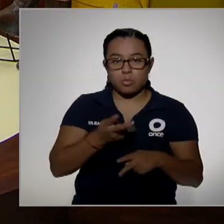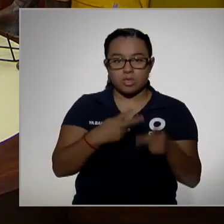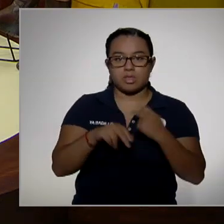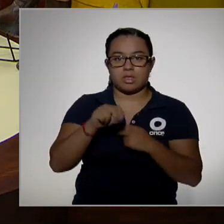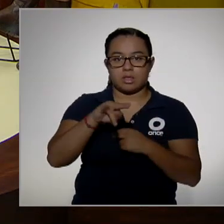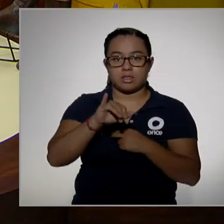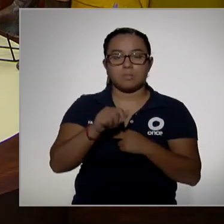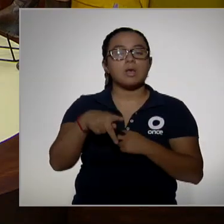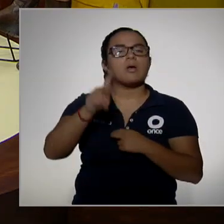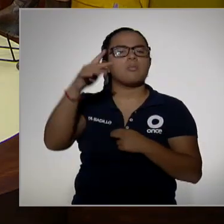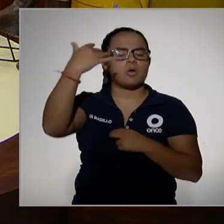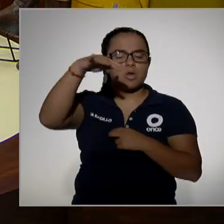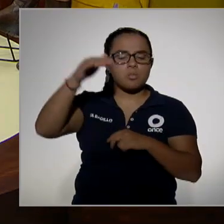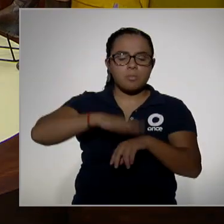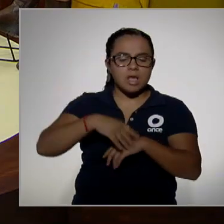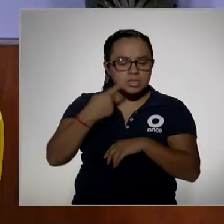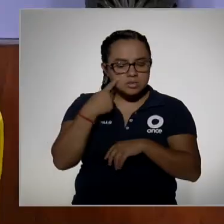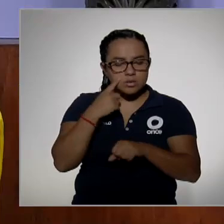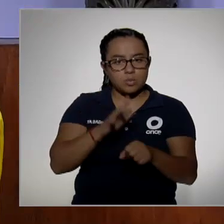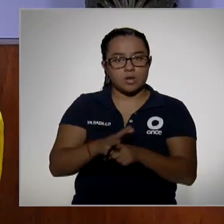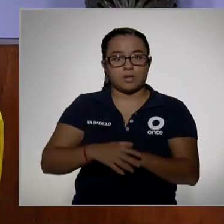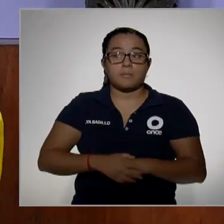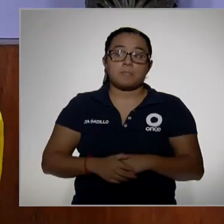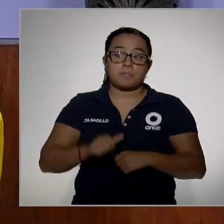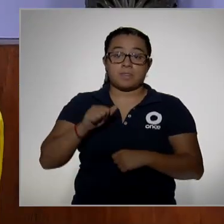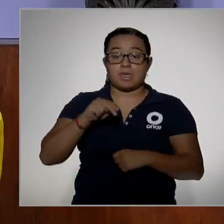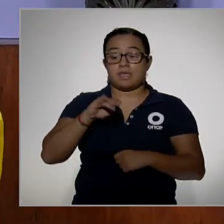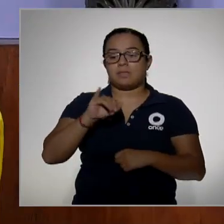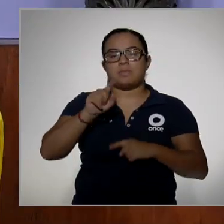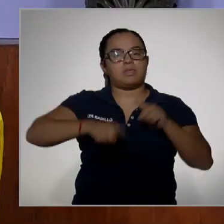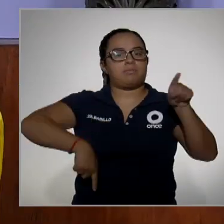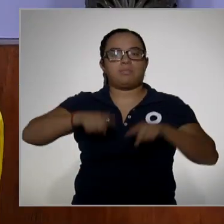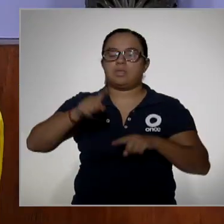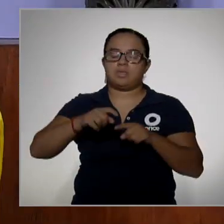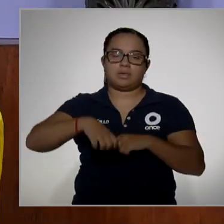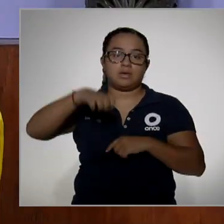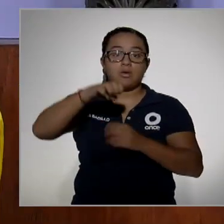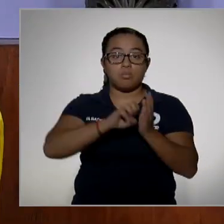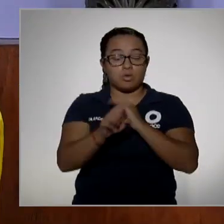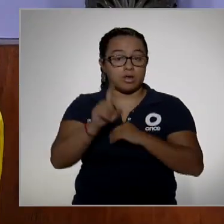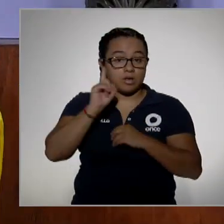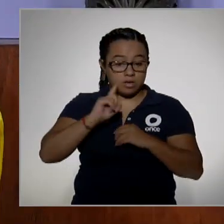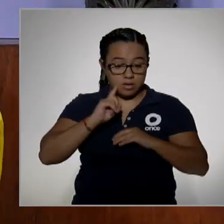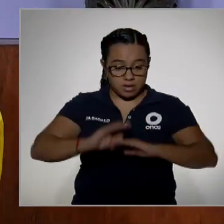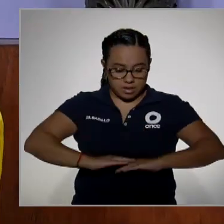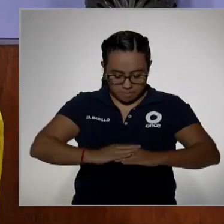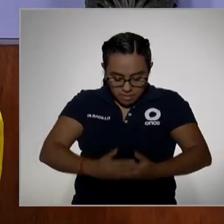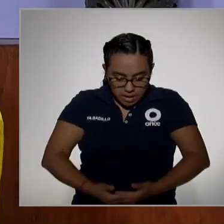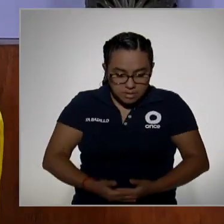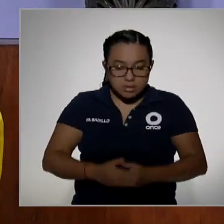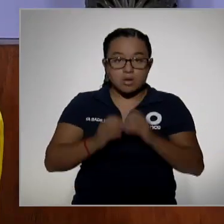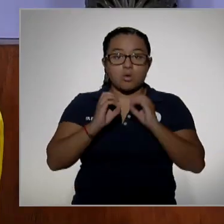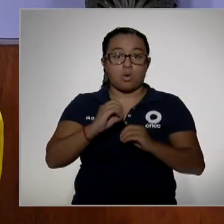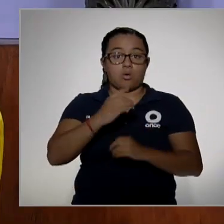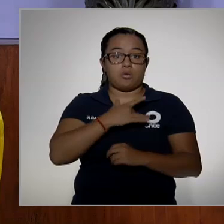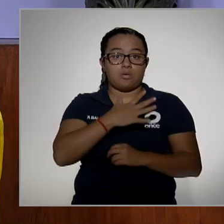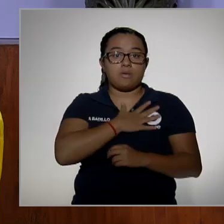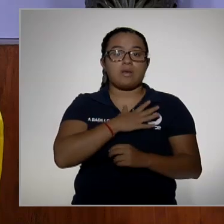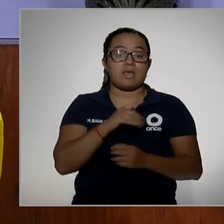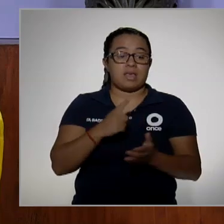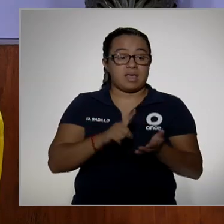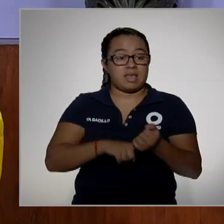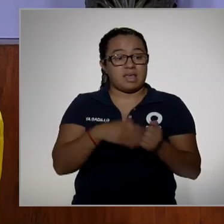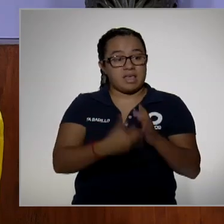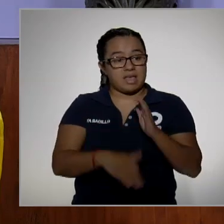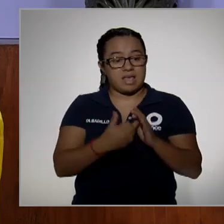en adultos la causa más común de anemia depende de la edad en mujeres en edad fértil en mujeres que están en menstruación es la deficiencia de hierro